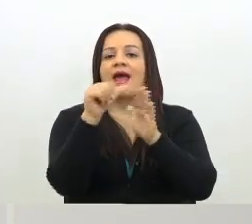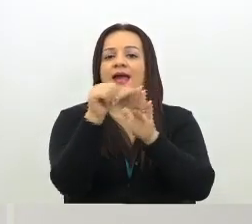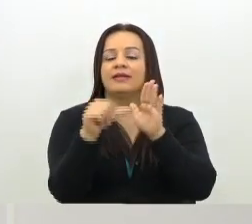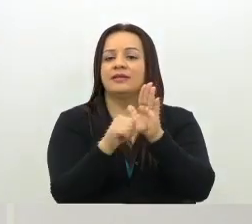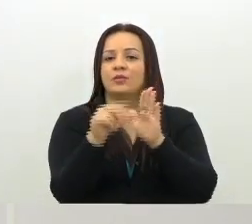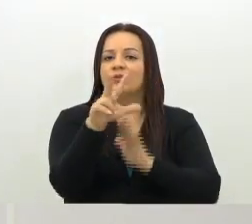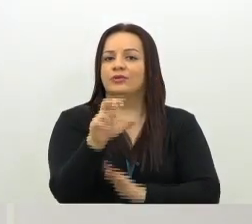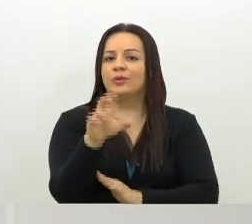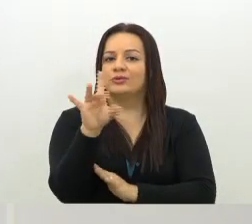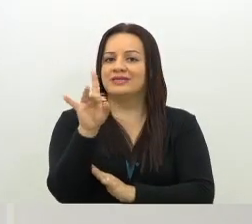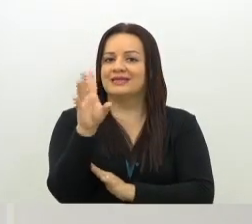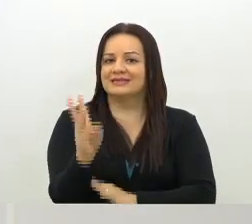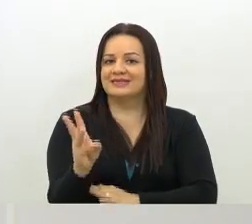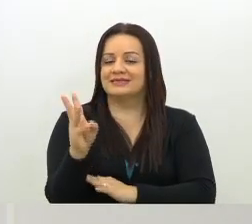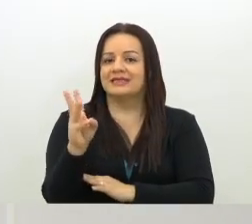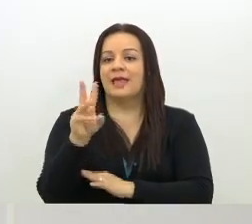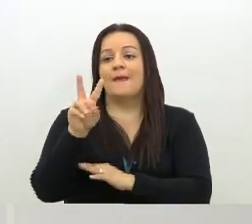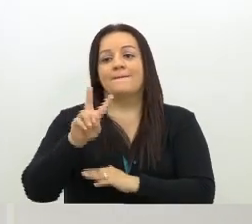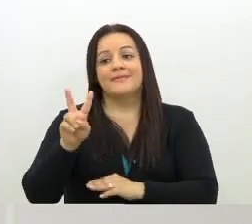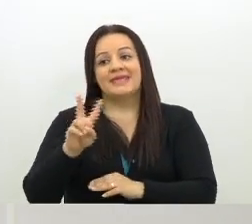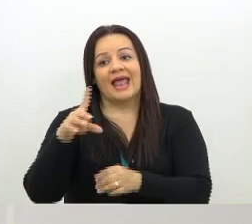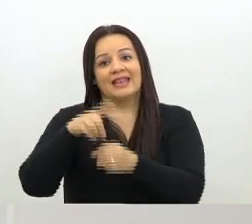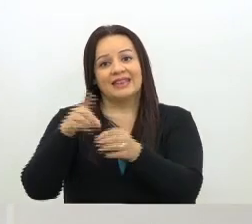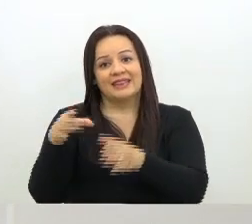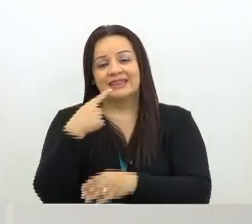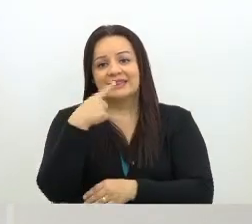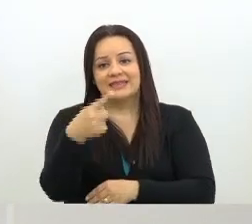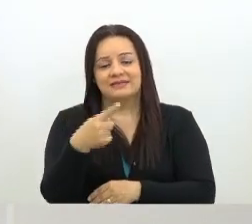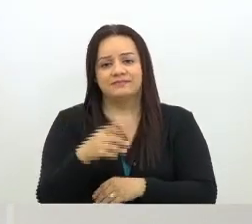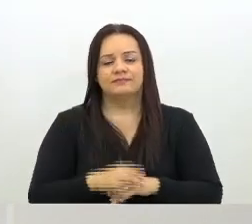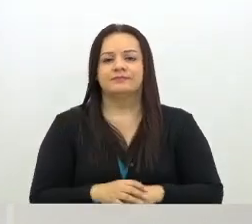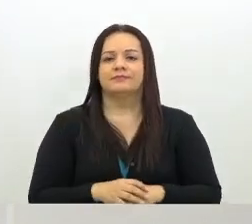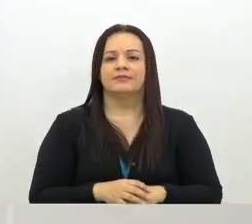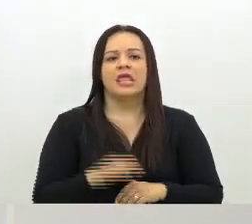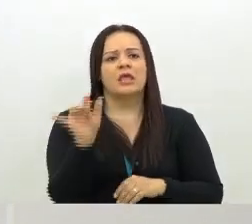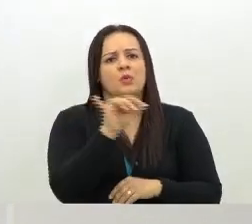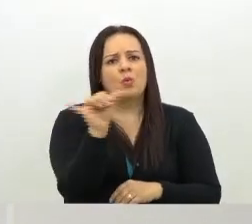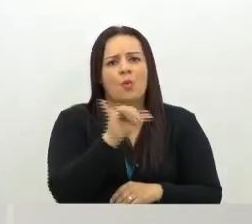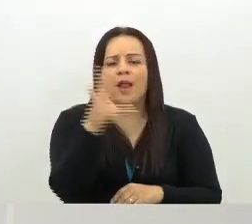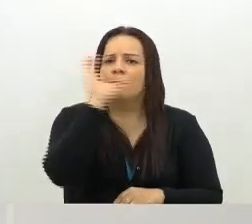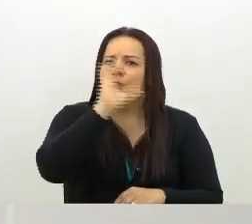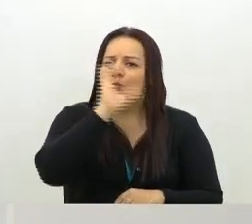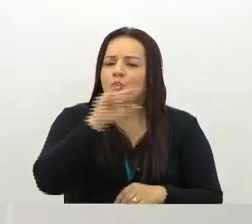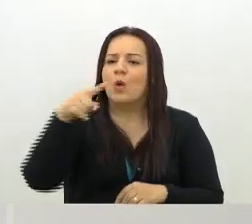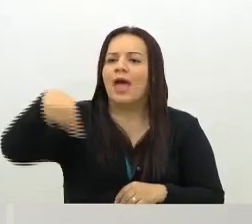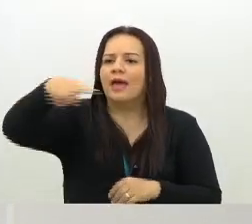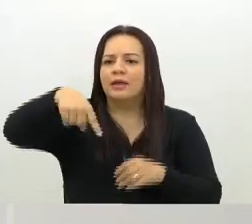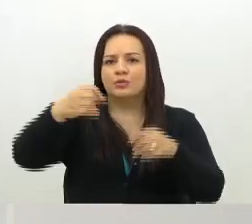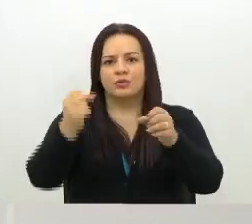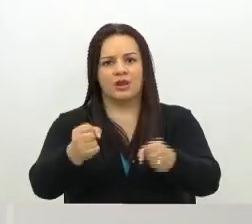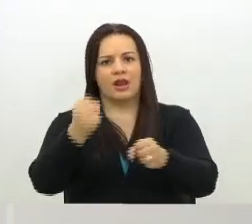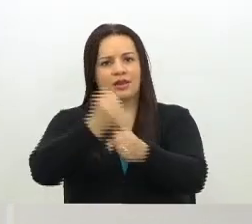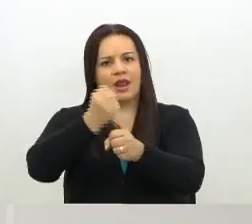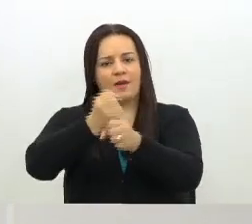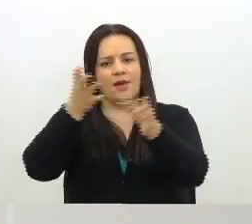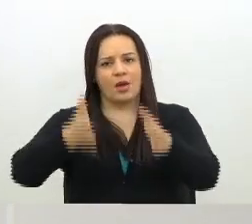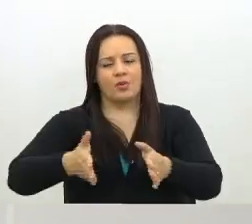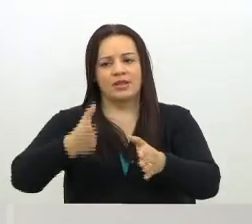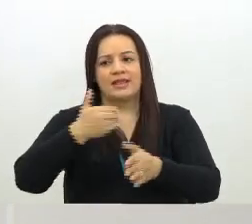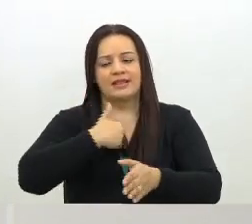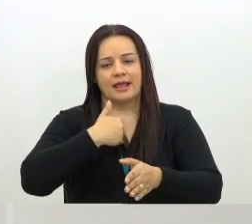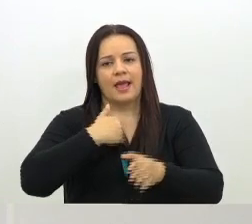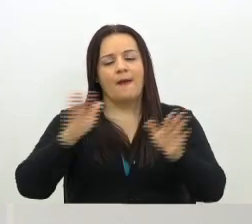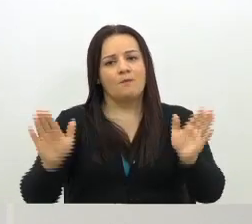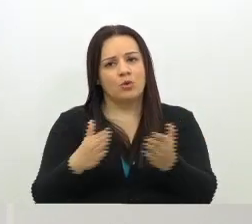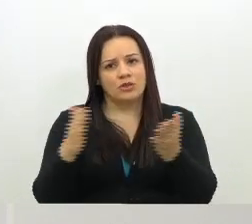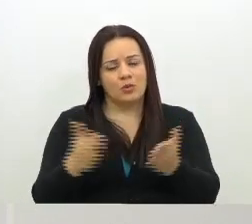386. Continúa el diputado Villalta y dice: pero igualmente lo que buscan es que esos trabajadores, aunque tengan motivos legítimos de